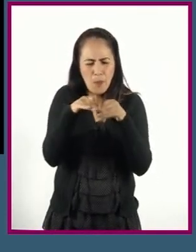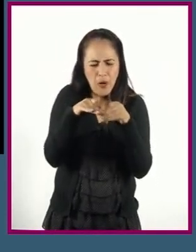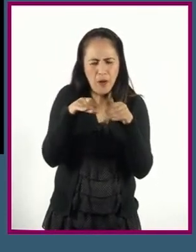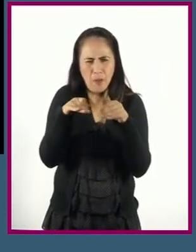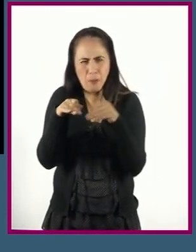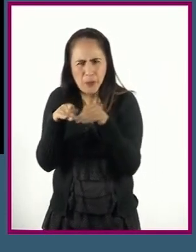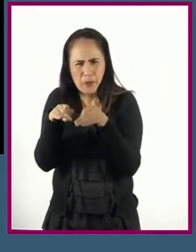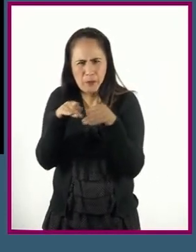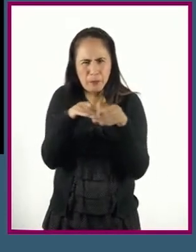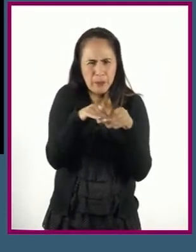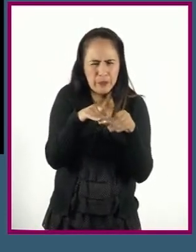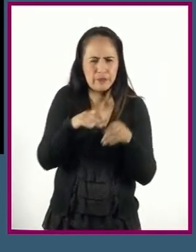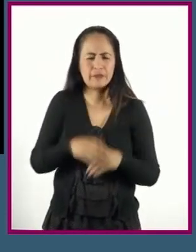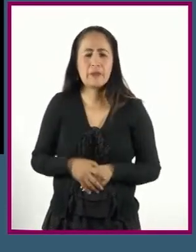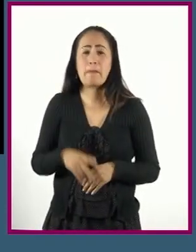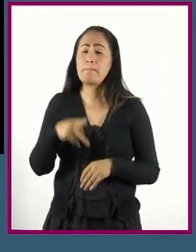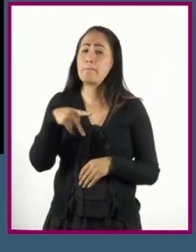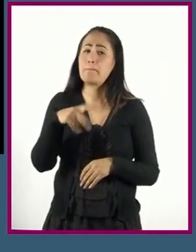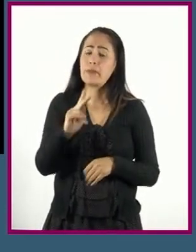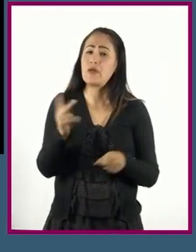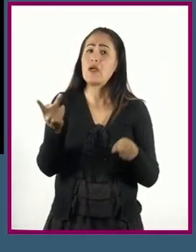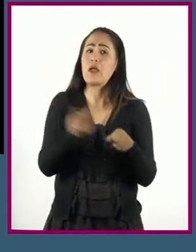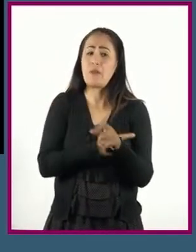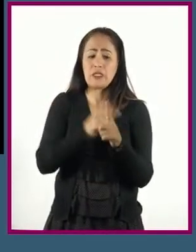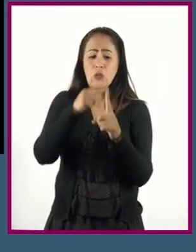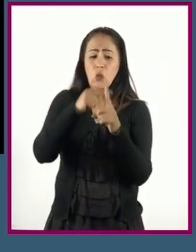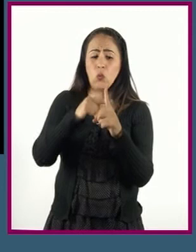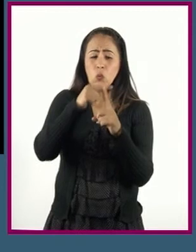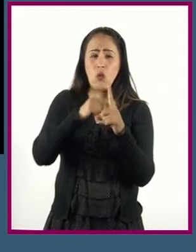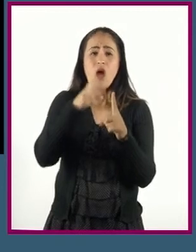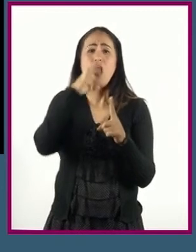¿qué pasa si aumentamos la temperatura?